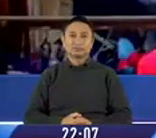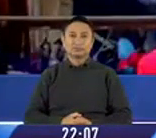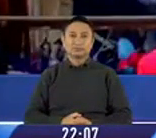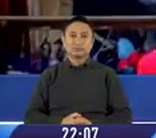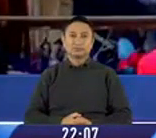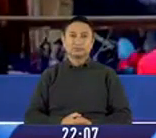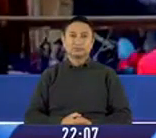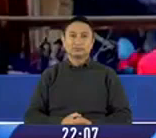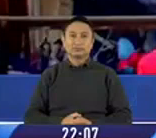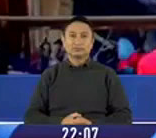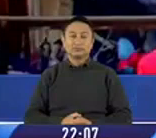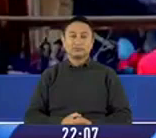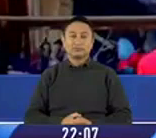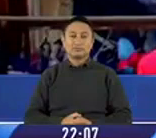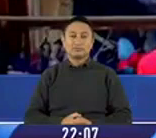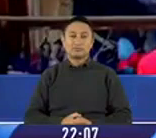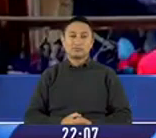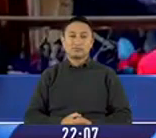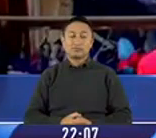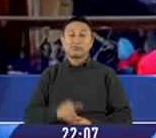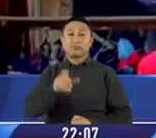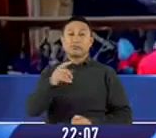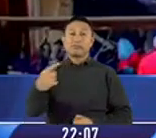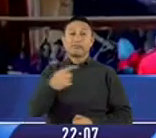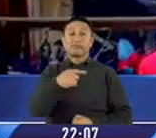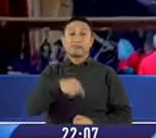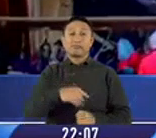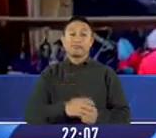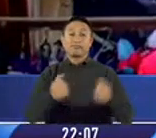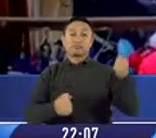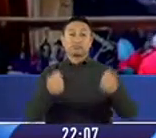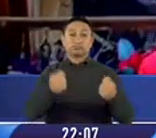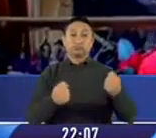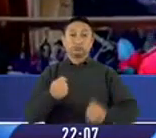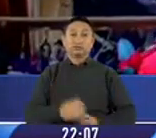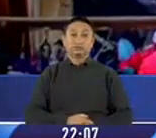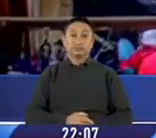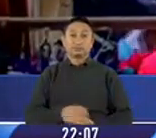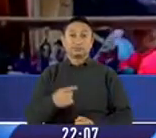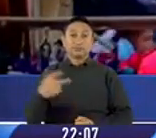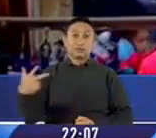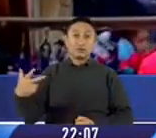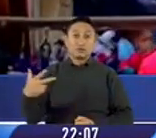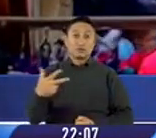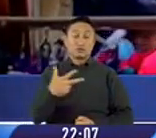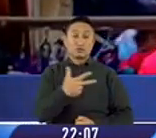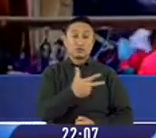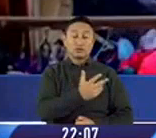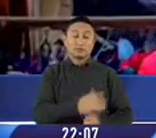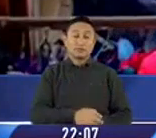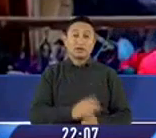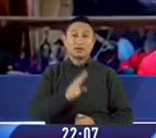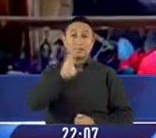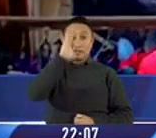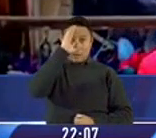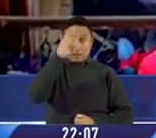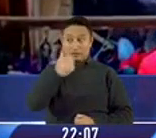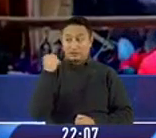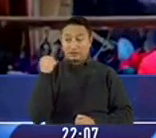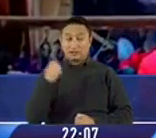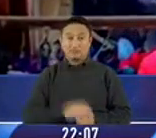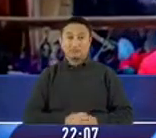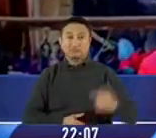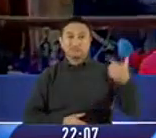Los sicarios, esta vez, se movilizaban en un automóvil y en su huida dispararon contra policías que los persiguieron